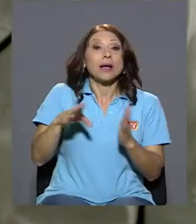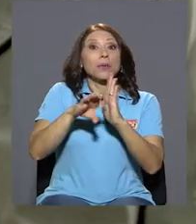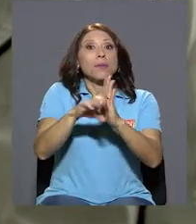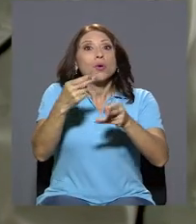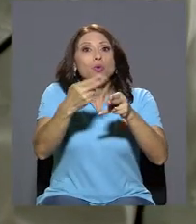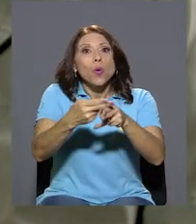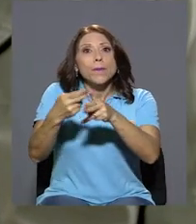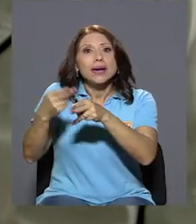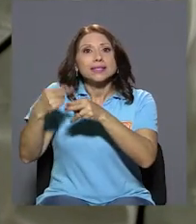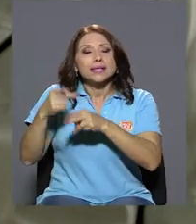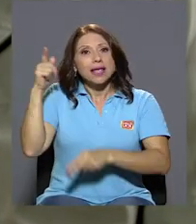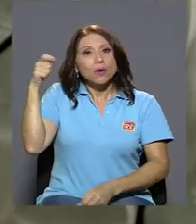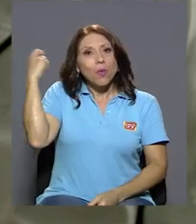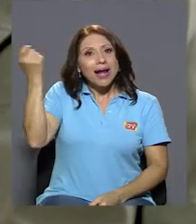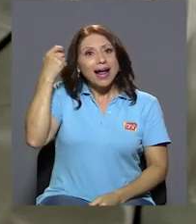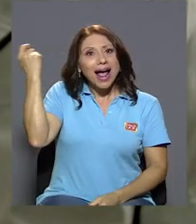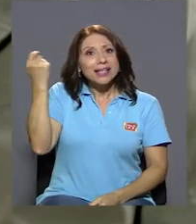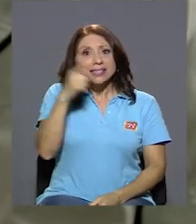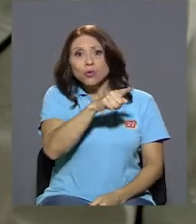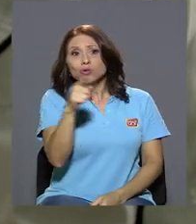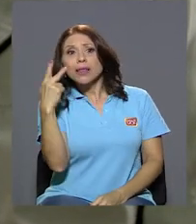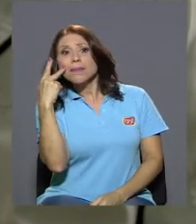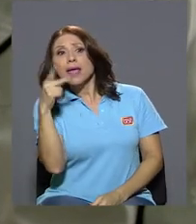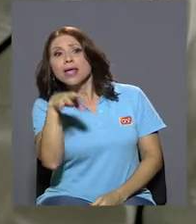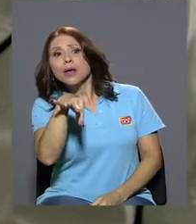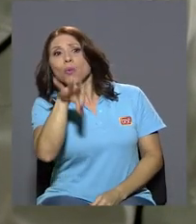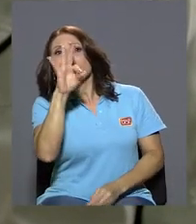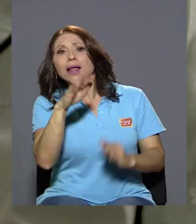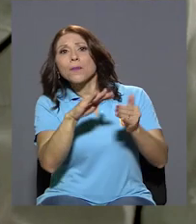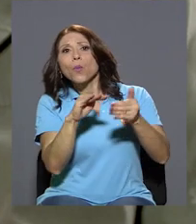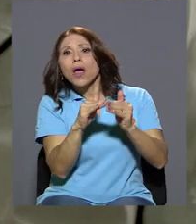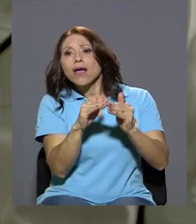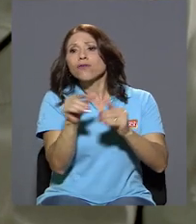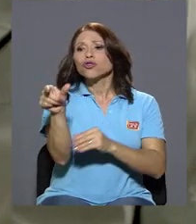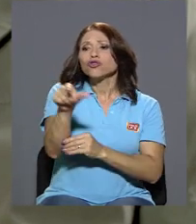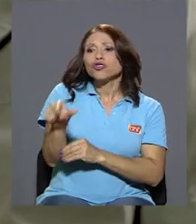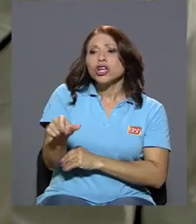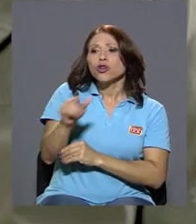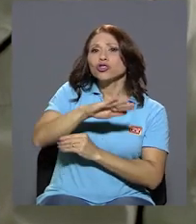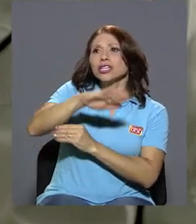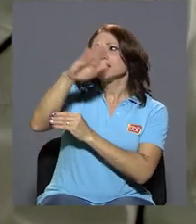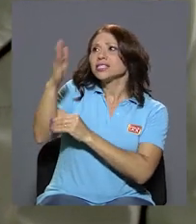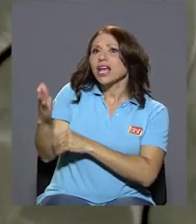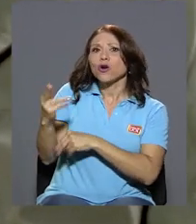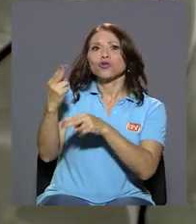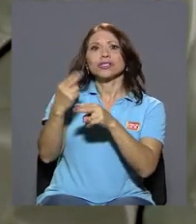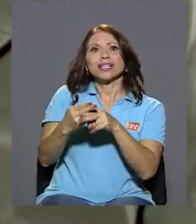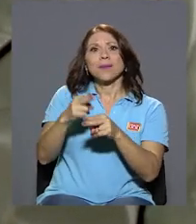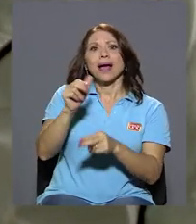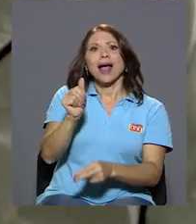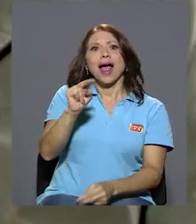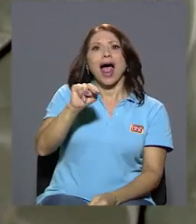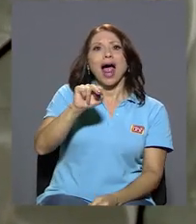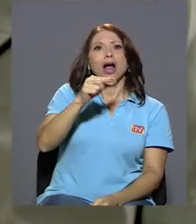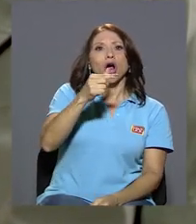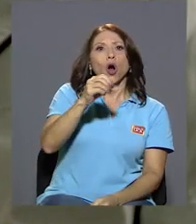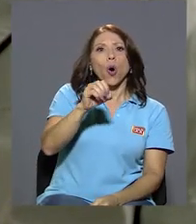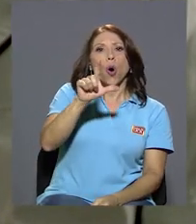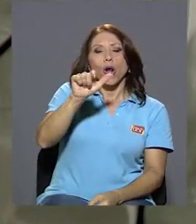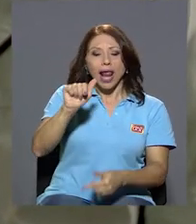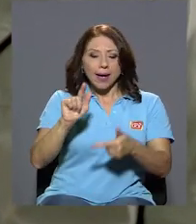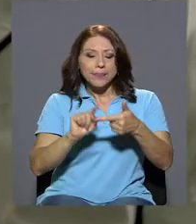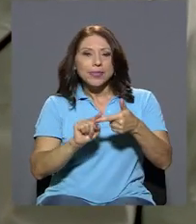usted encuentra pueblos y pueblos y ríos y cerros que se llaman angola que se llaman